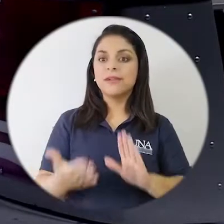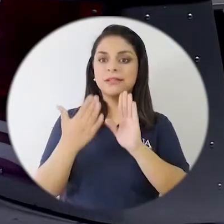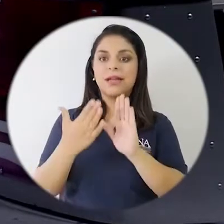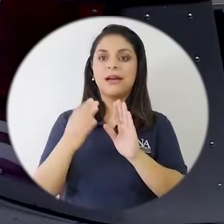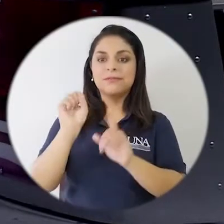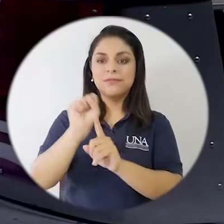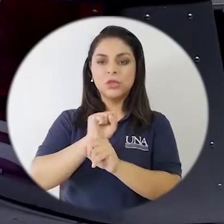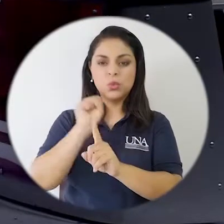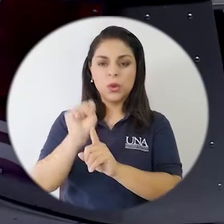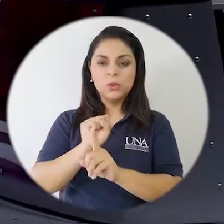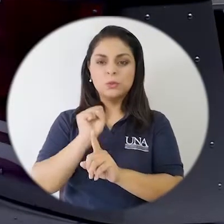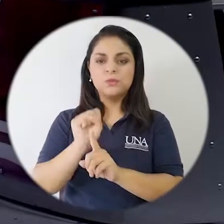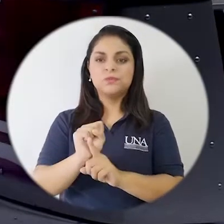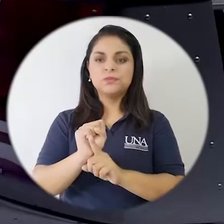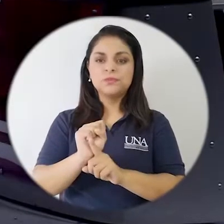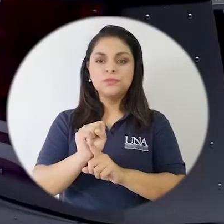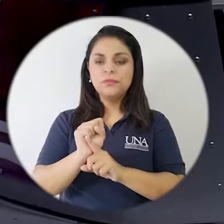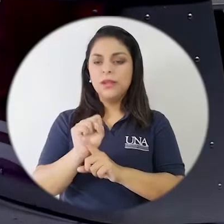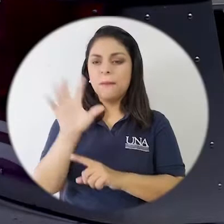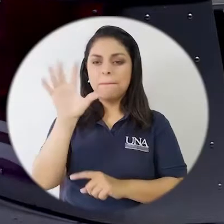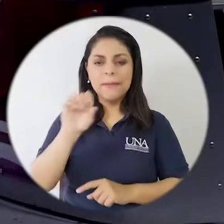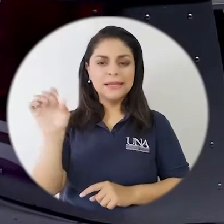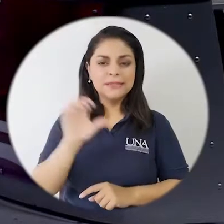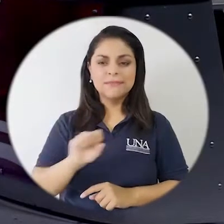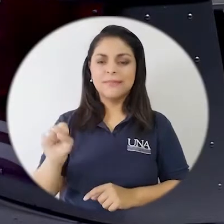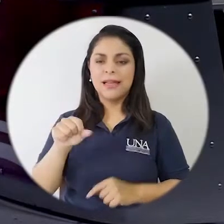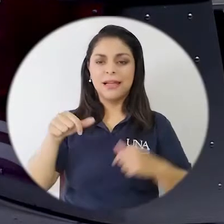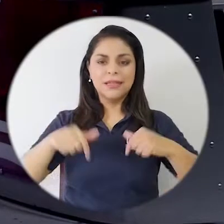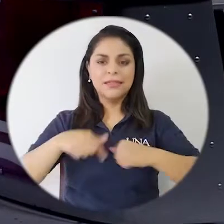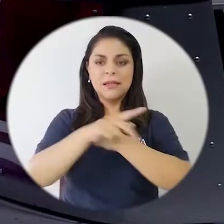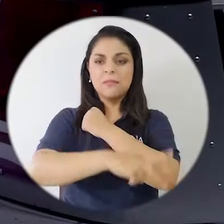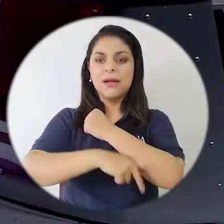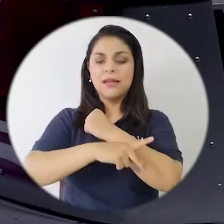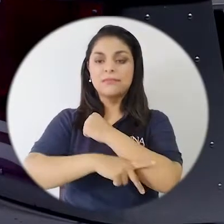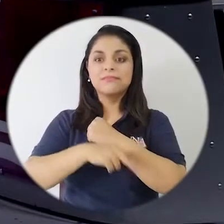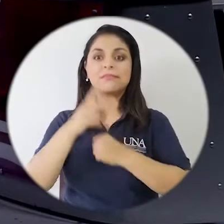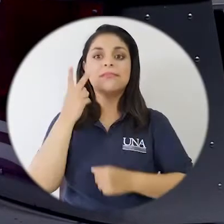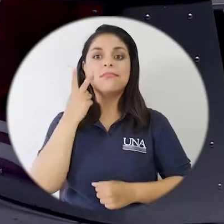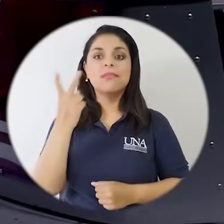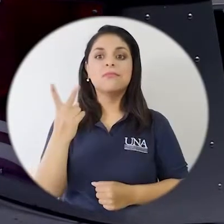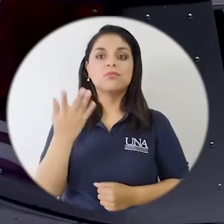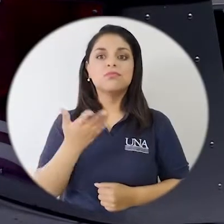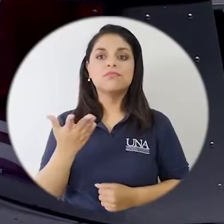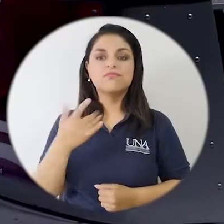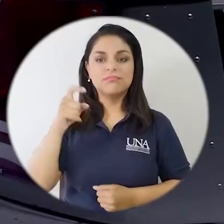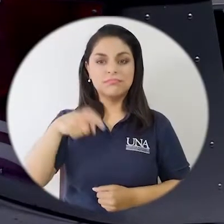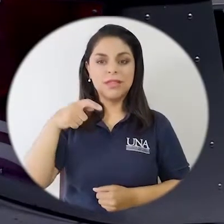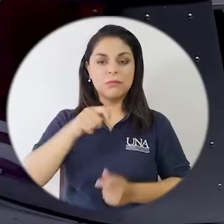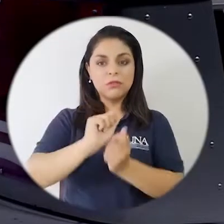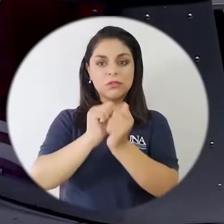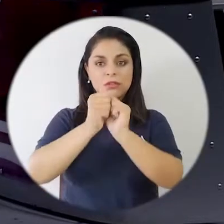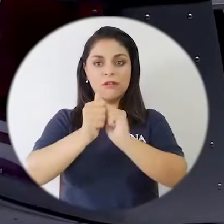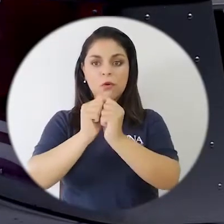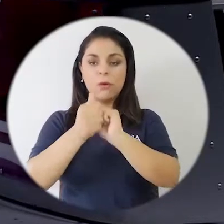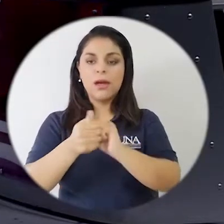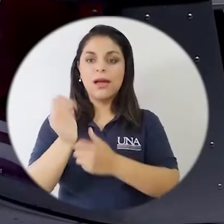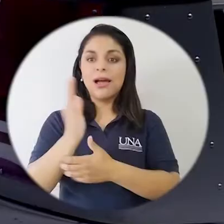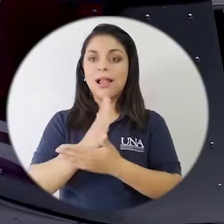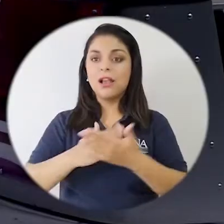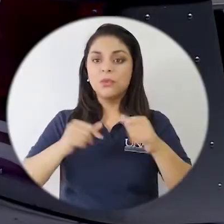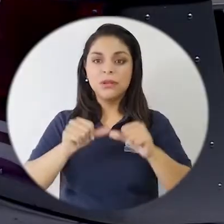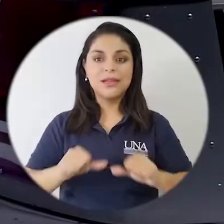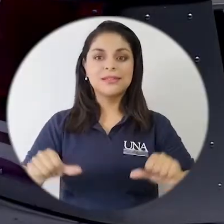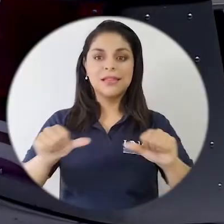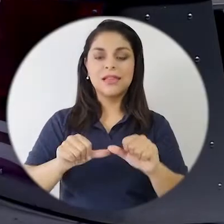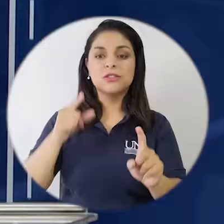situaciones que hemos enfrentado a lo largo de todos estos meses en el país, esto nos ha hecho también ver que necesitamos reformar algunas áreas en lo que tiene que ver con la